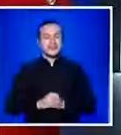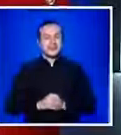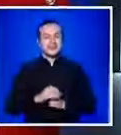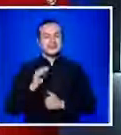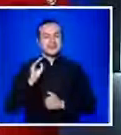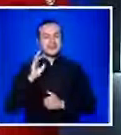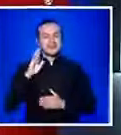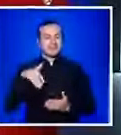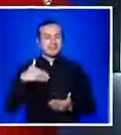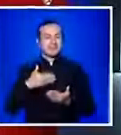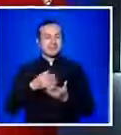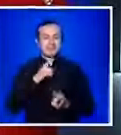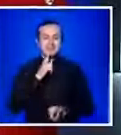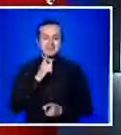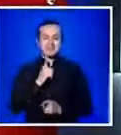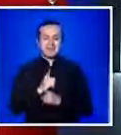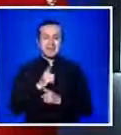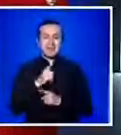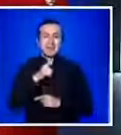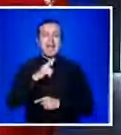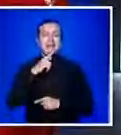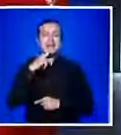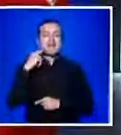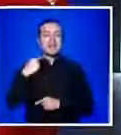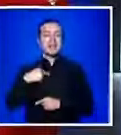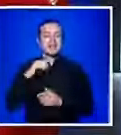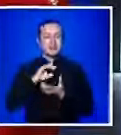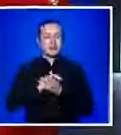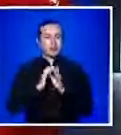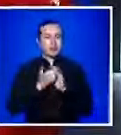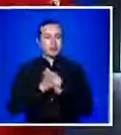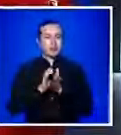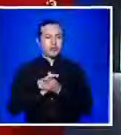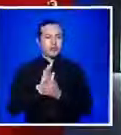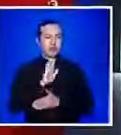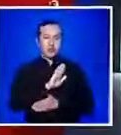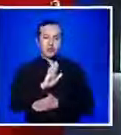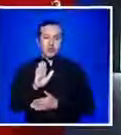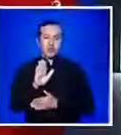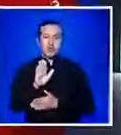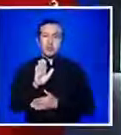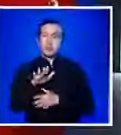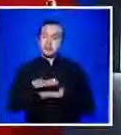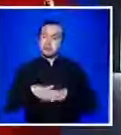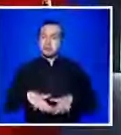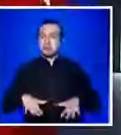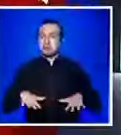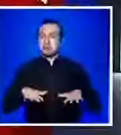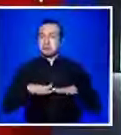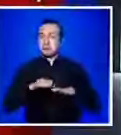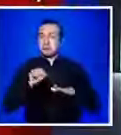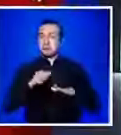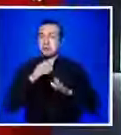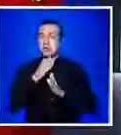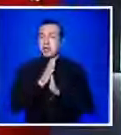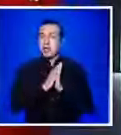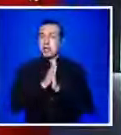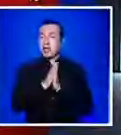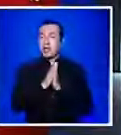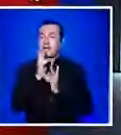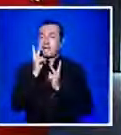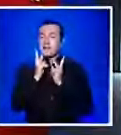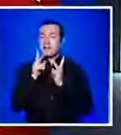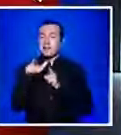gatito, sobre todo porque voy a pasar aquí el feriado de noviembre. Entonces, ustedes, vecinos, si van a pasar acá, también pueden ir a visitar